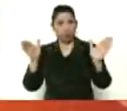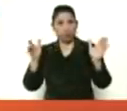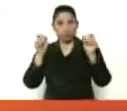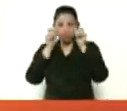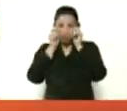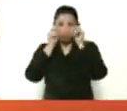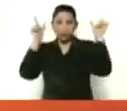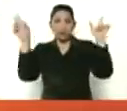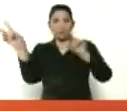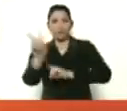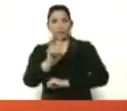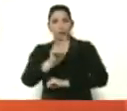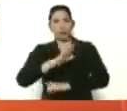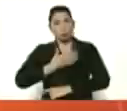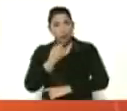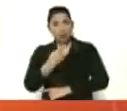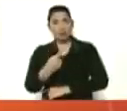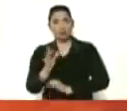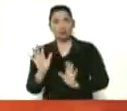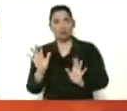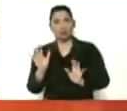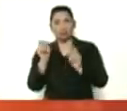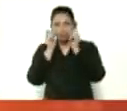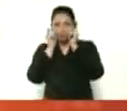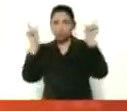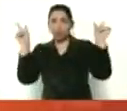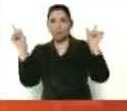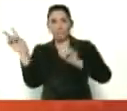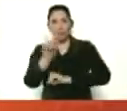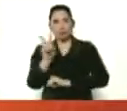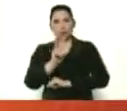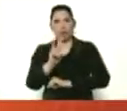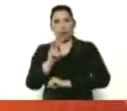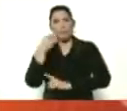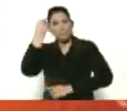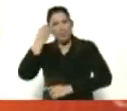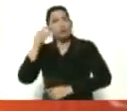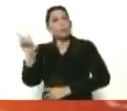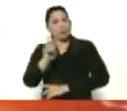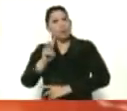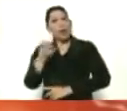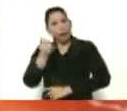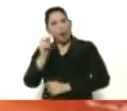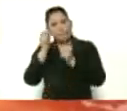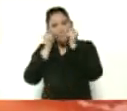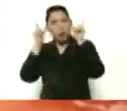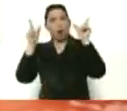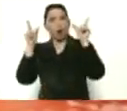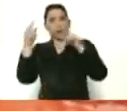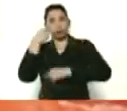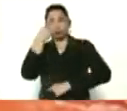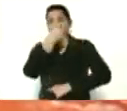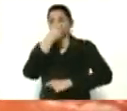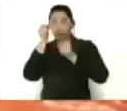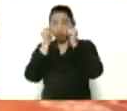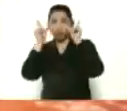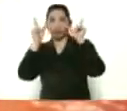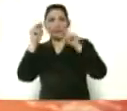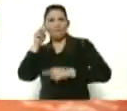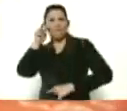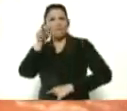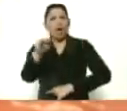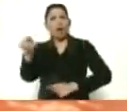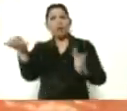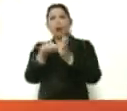Despierta Venezuela, pudiera decir uno. Despierta Venezuela. Creo que Venezuela está despierta, con los ojos bien abiertos, y está viendo